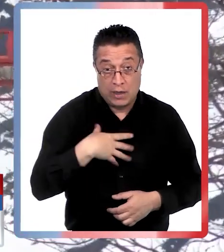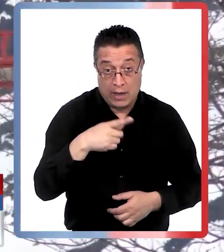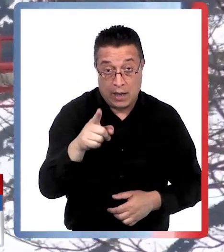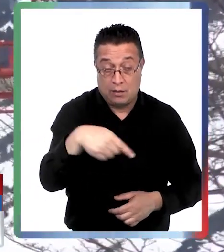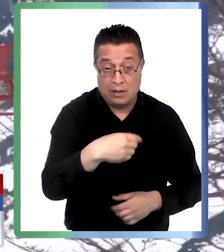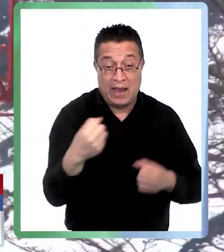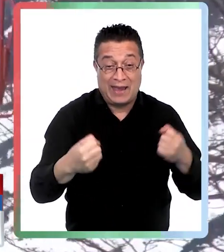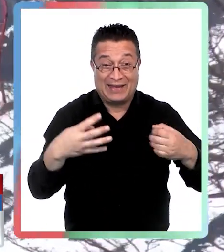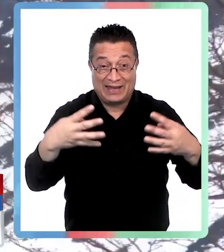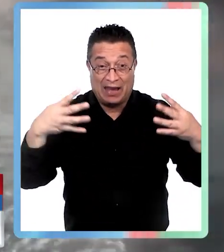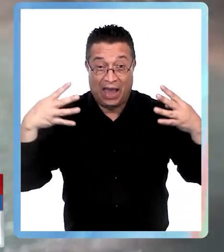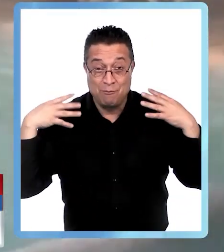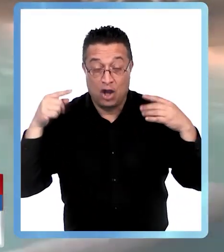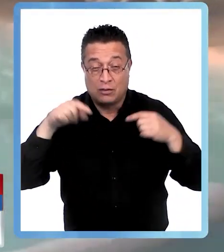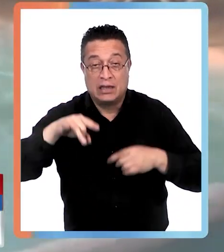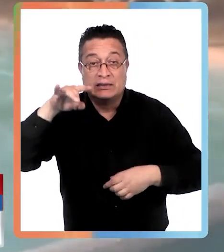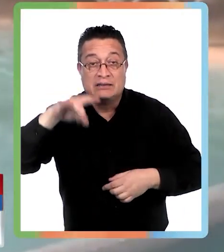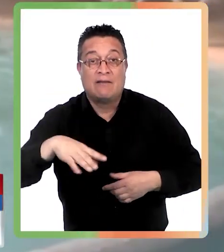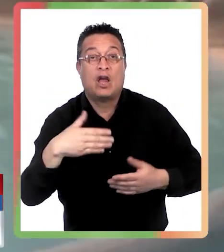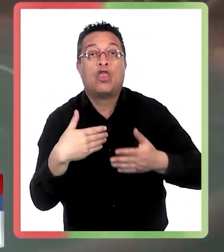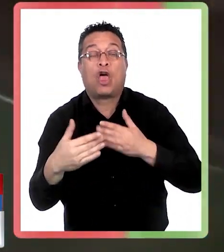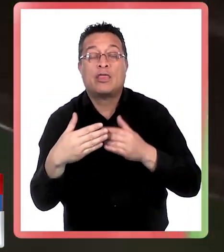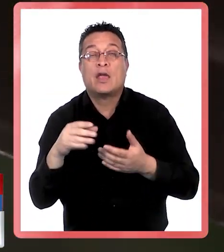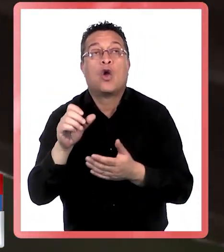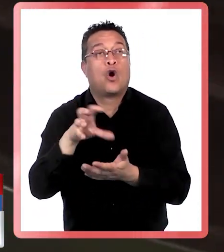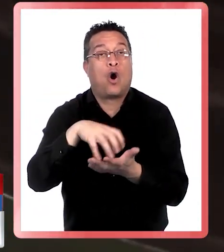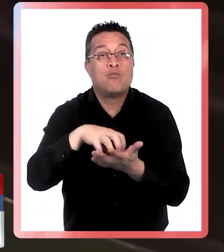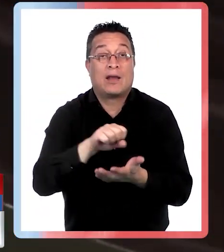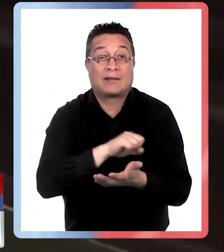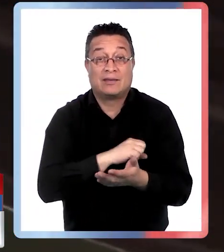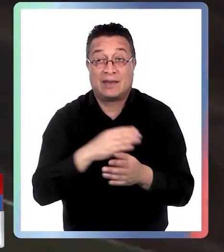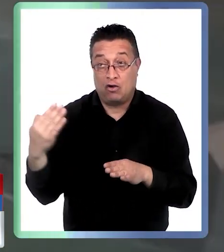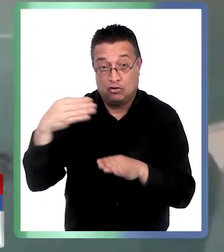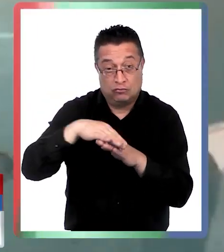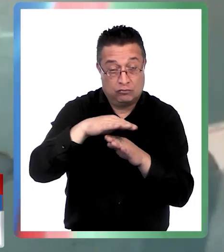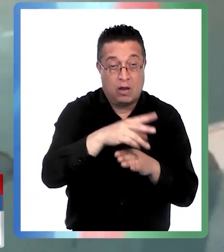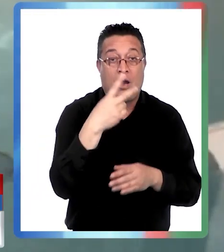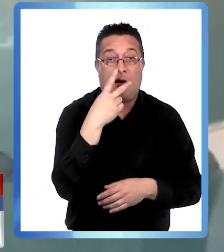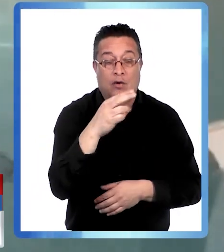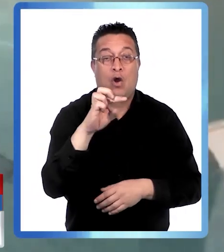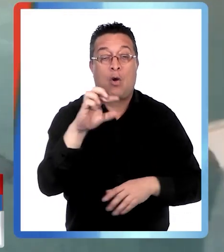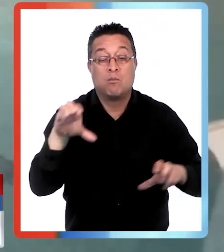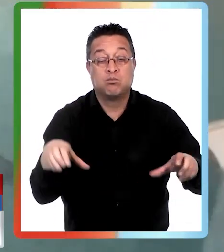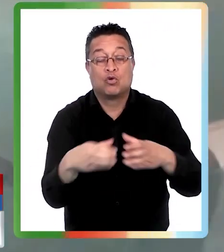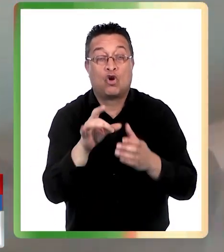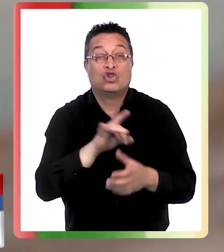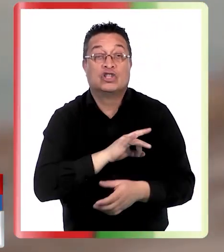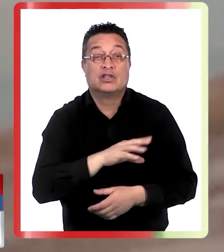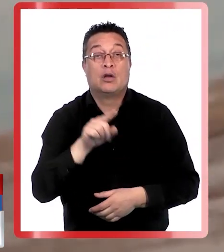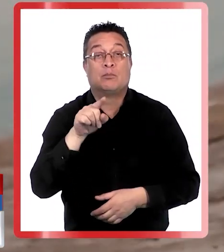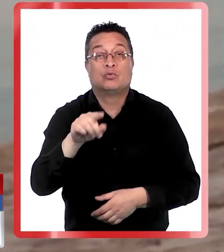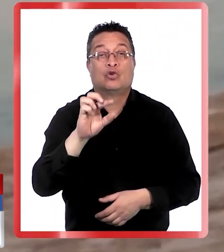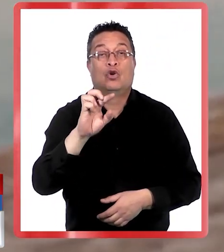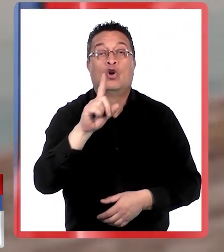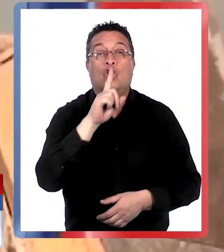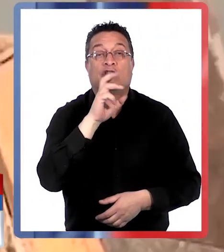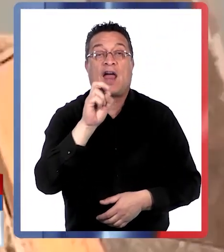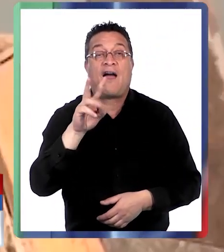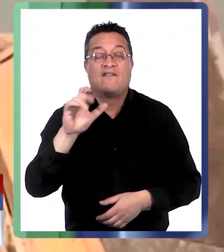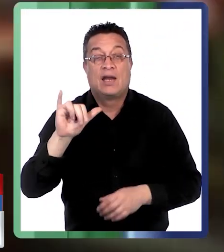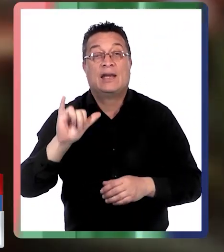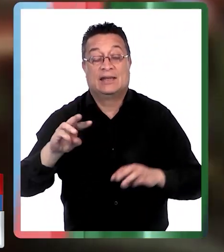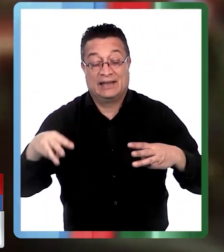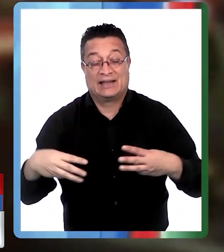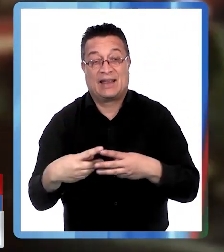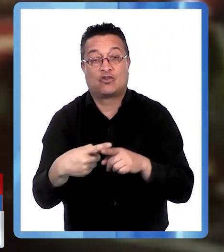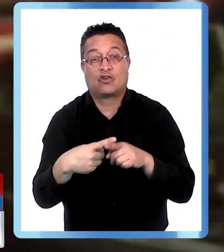del camión y saber cuándo estará en diferentes comunas de Santiago debe seguir la cuenta pucon chile. Travel y las redes sociales de munip